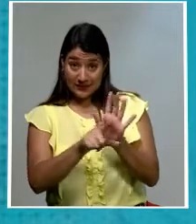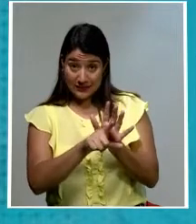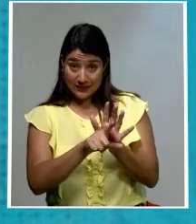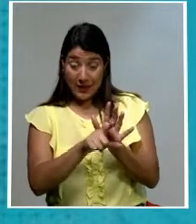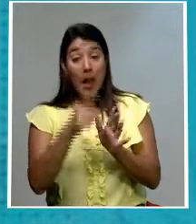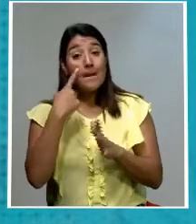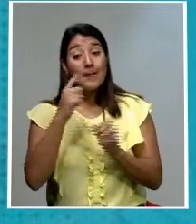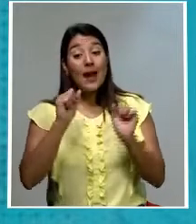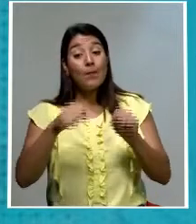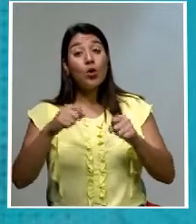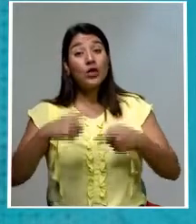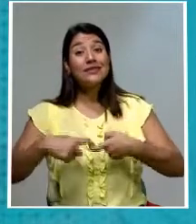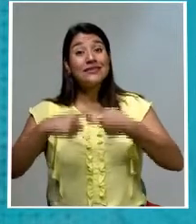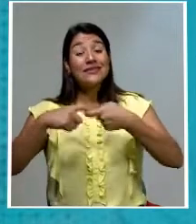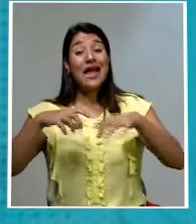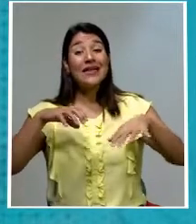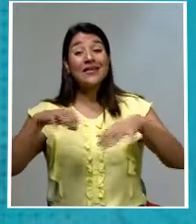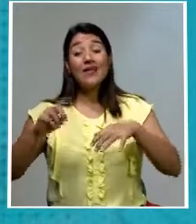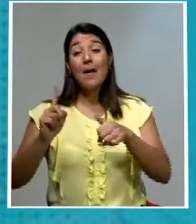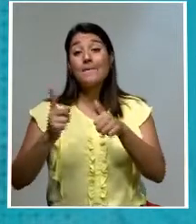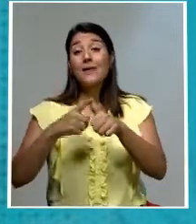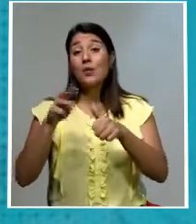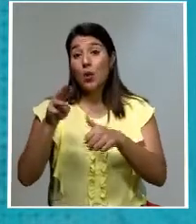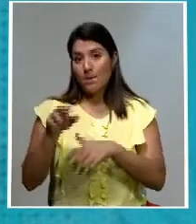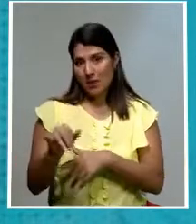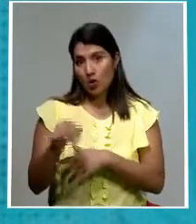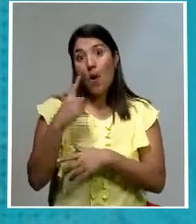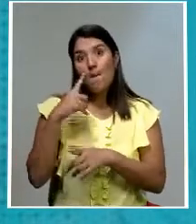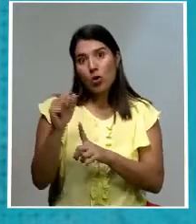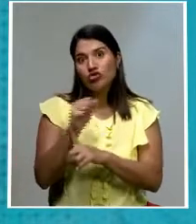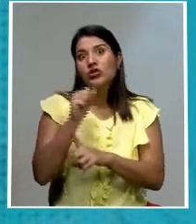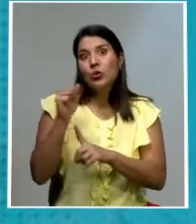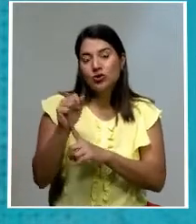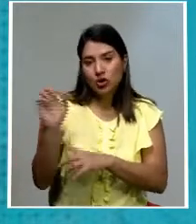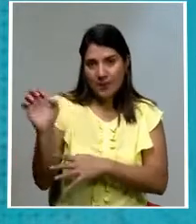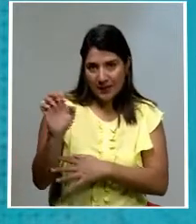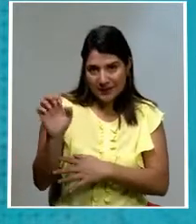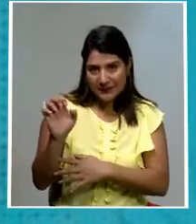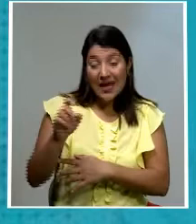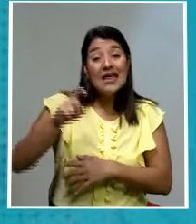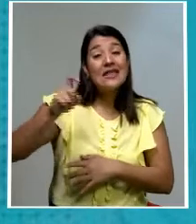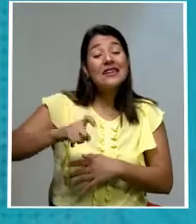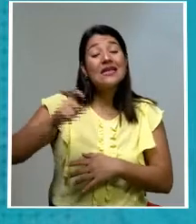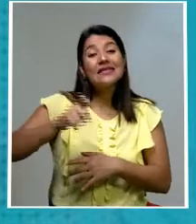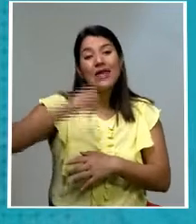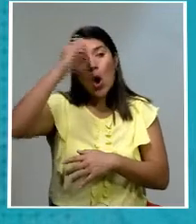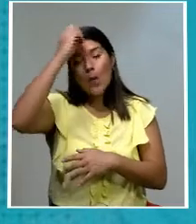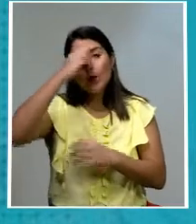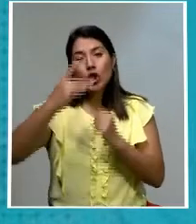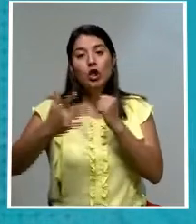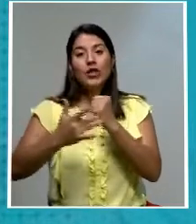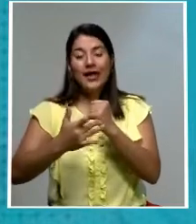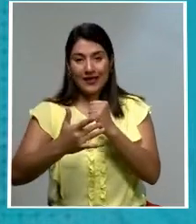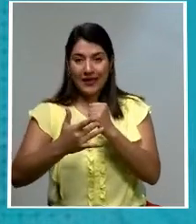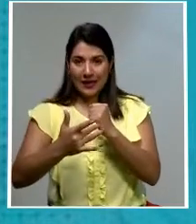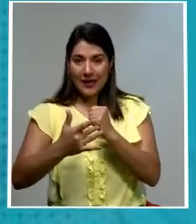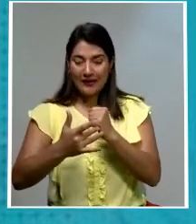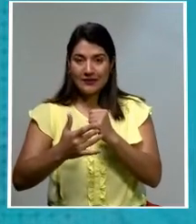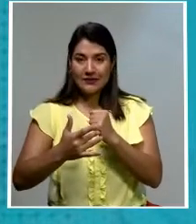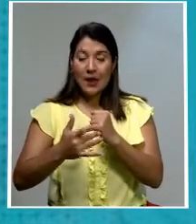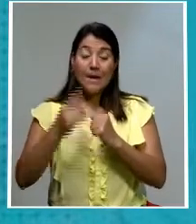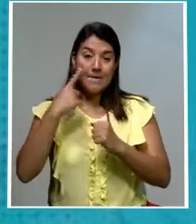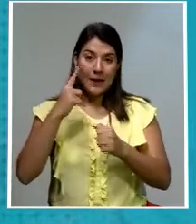que se suspenda la sesión del 1 de mayo por un caso de necesidad urgente, es necesario que exista un criterio técnico autorizado que sustente dicha